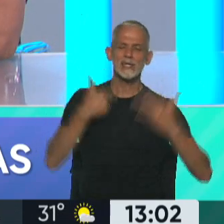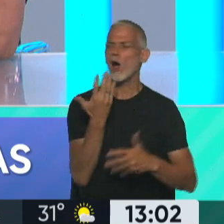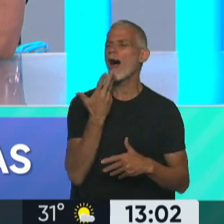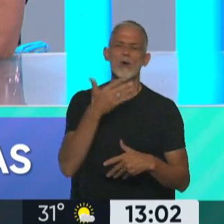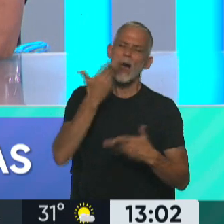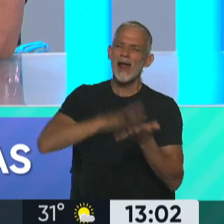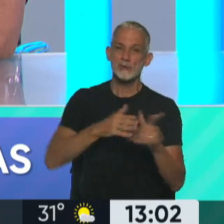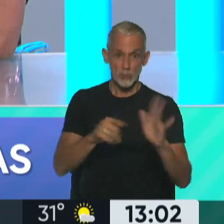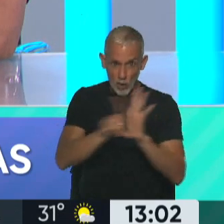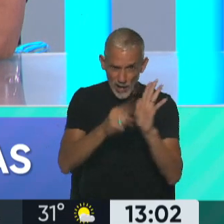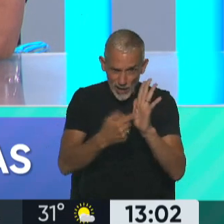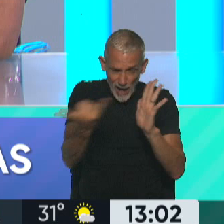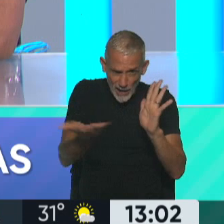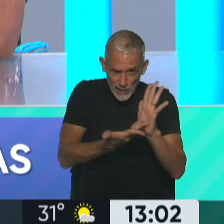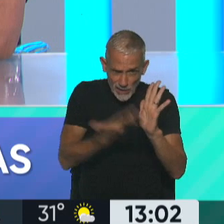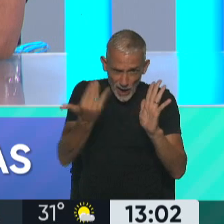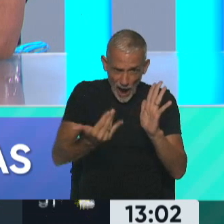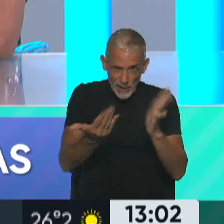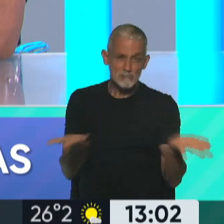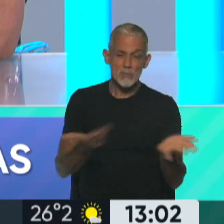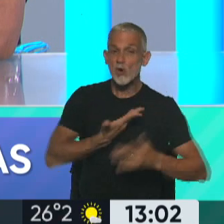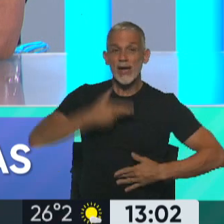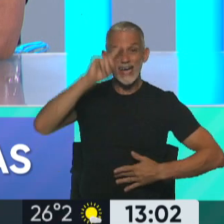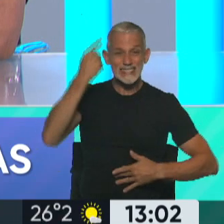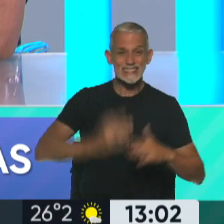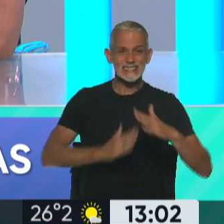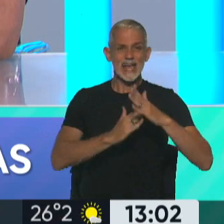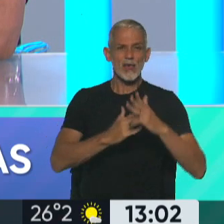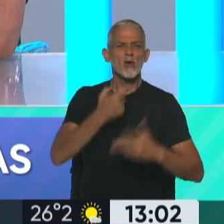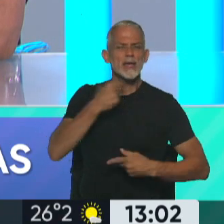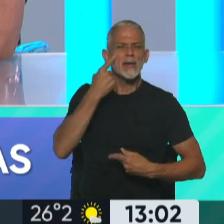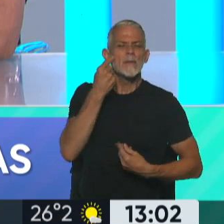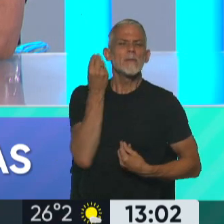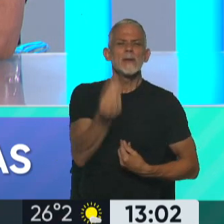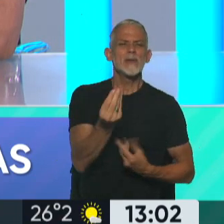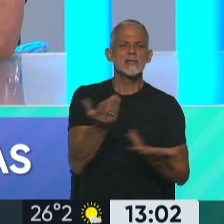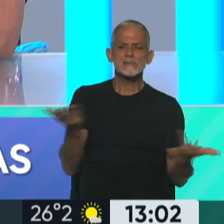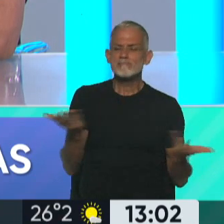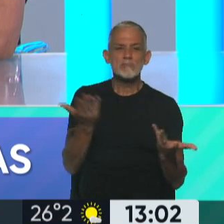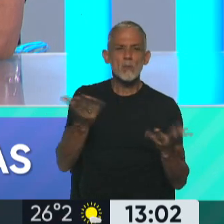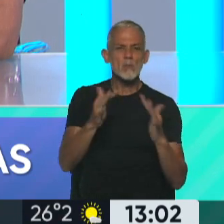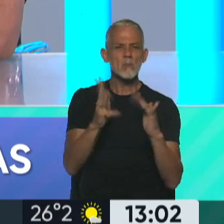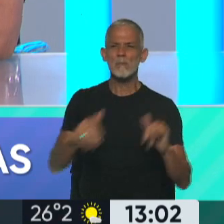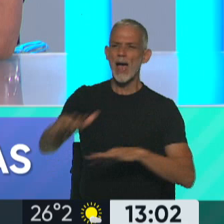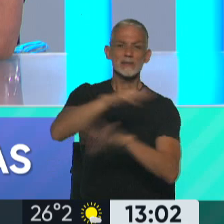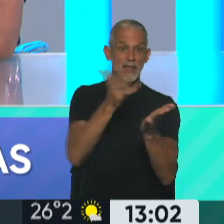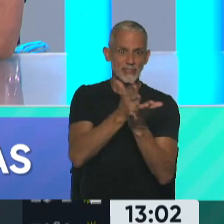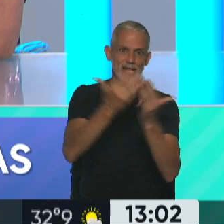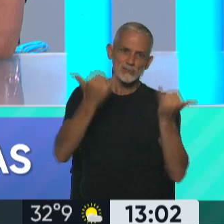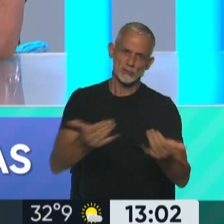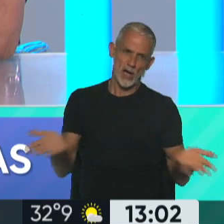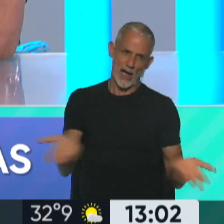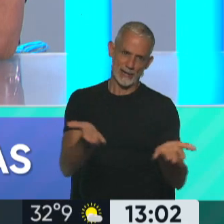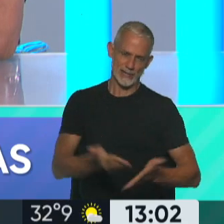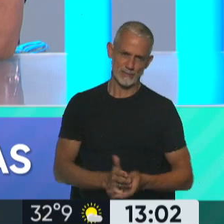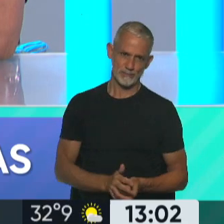sino porque es ley, y creo que todo estado aspira a vivir, ¿no? En estado de derecho, ¿no?